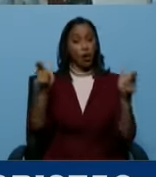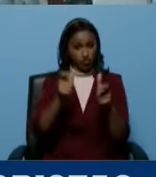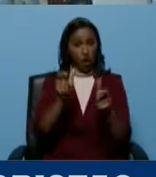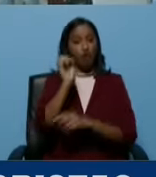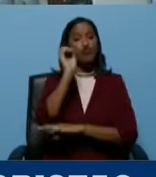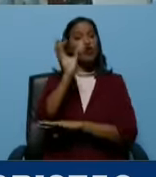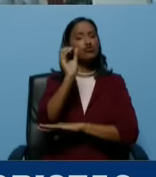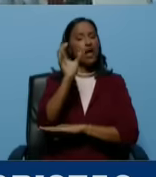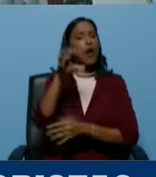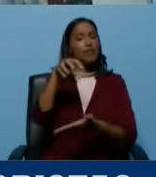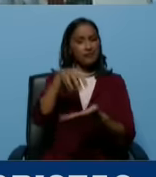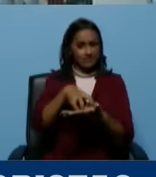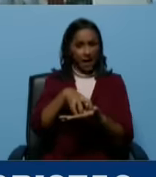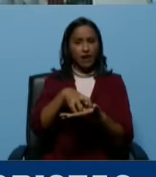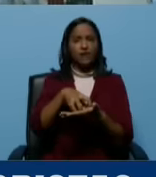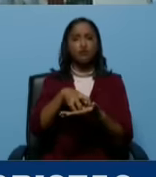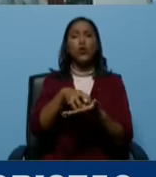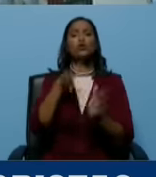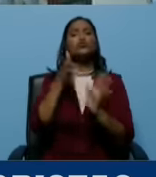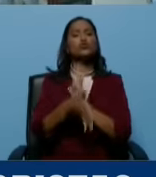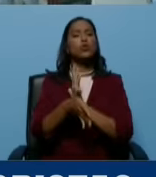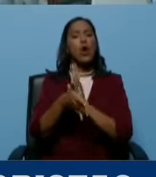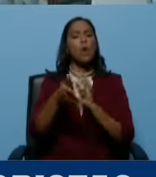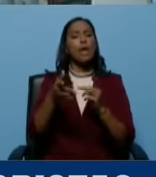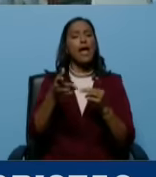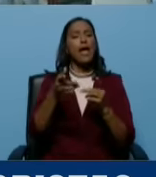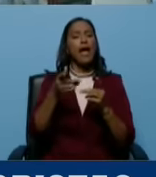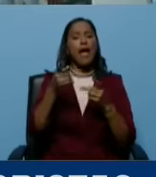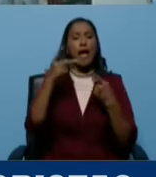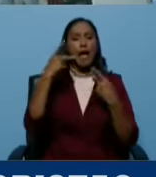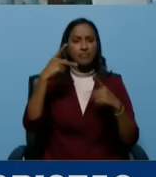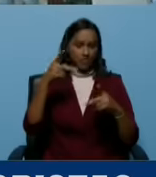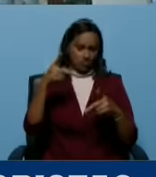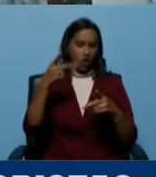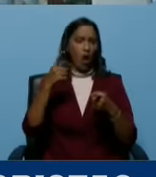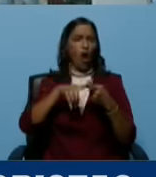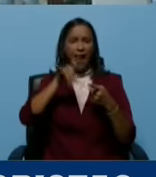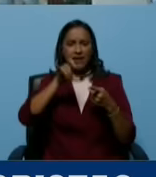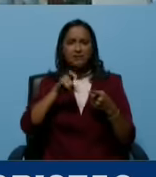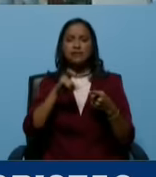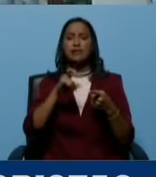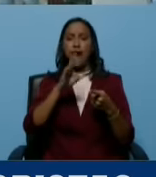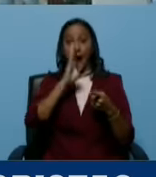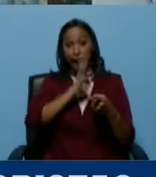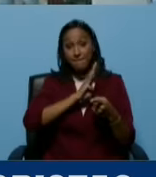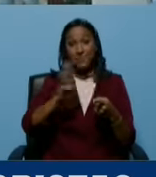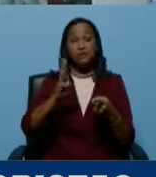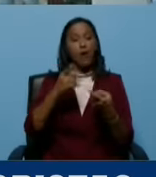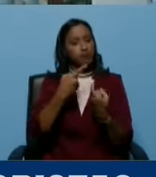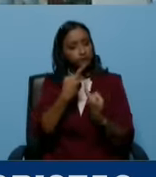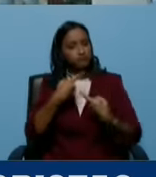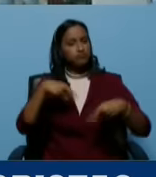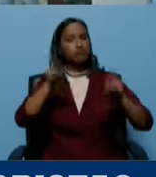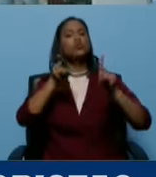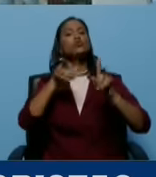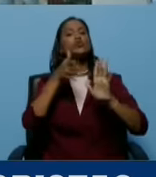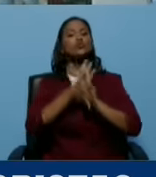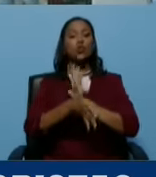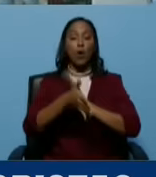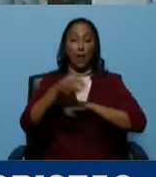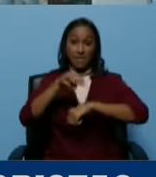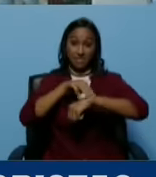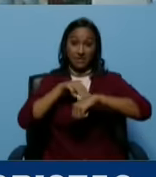se estaba transmitiendo él en vivo por sus redes el video que hizo el Ministerio Público, sí